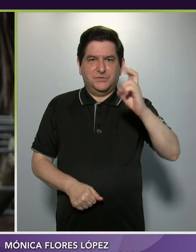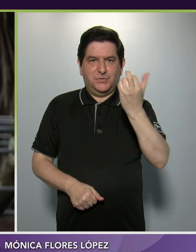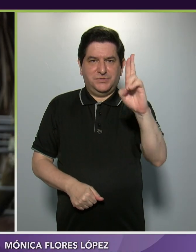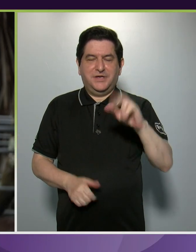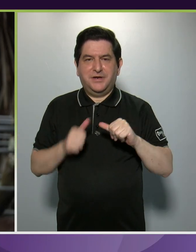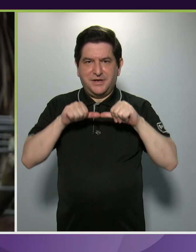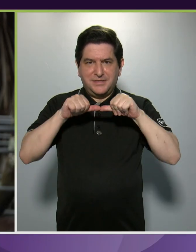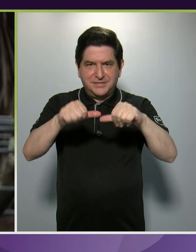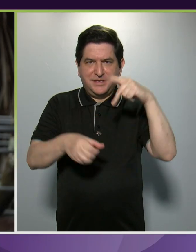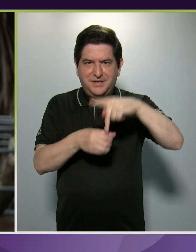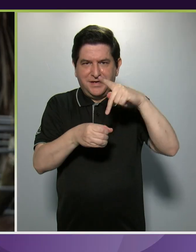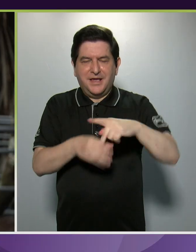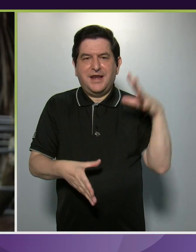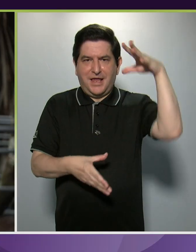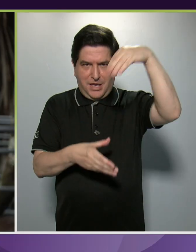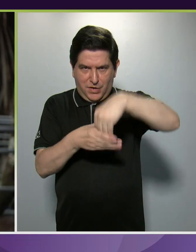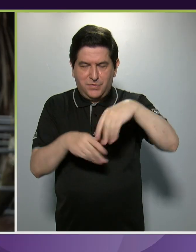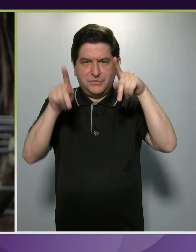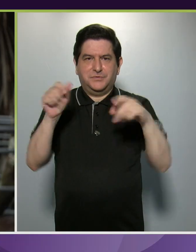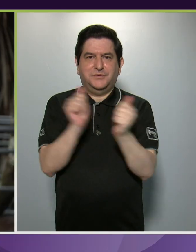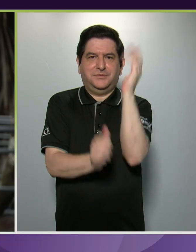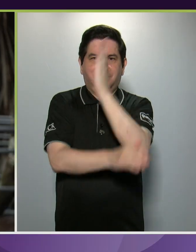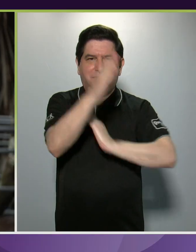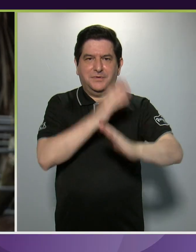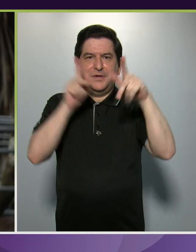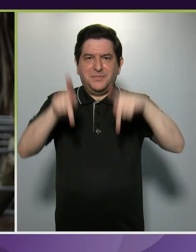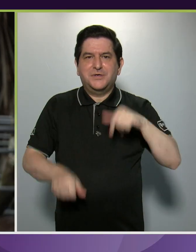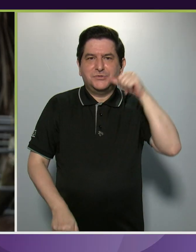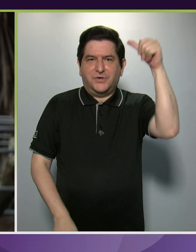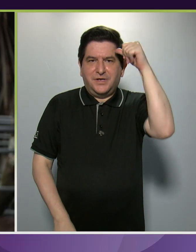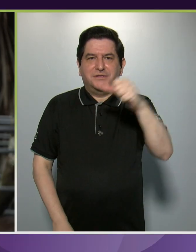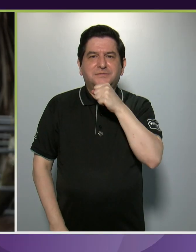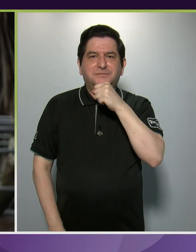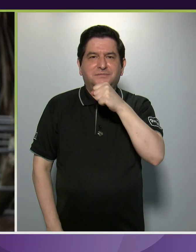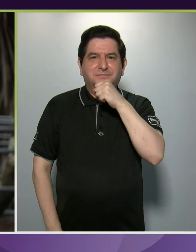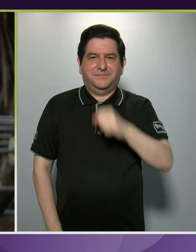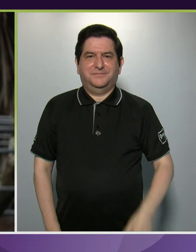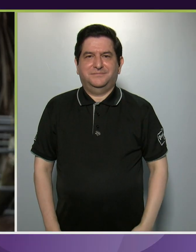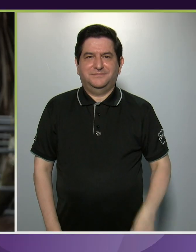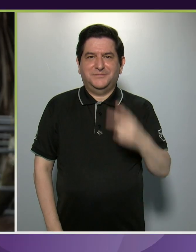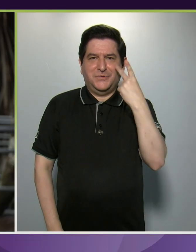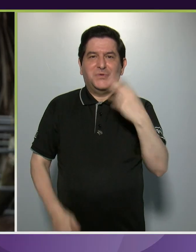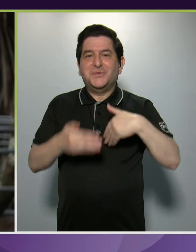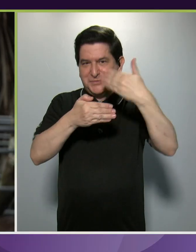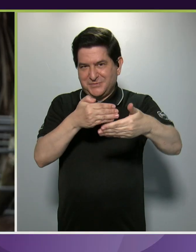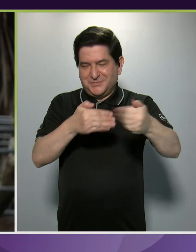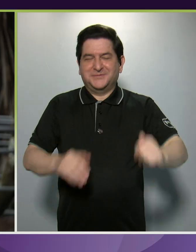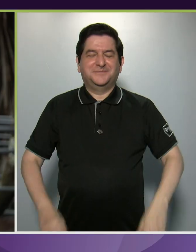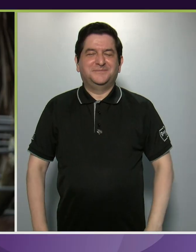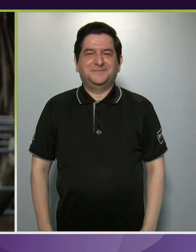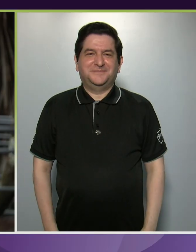seguir apuntándonos a la inclusión de las personas con discapacidad y personas adultas mayores. Hasta entonces.